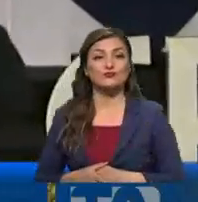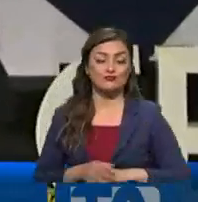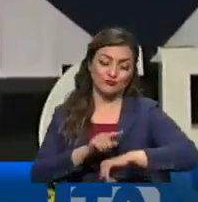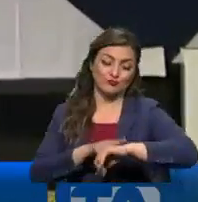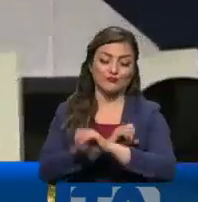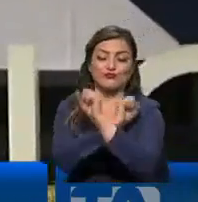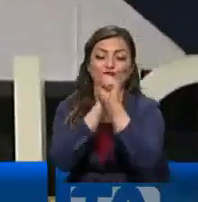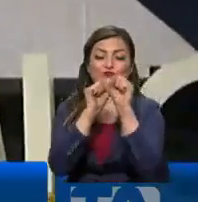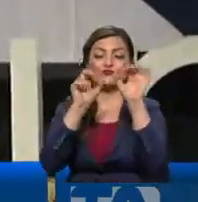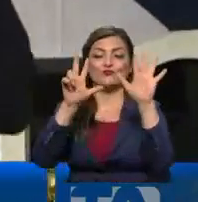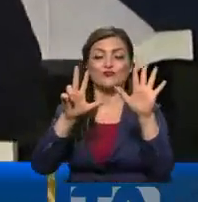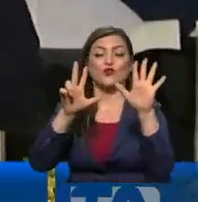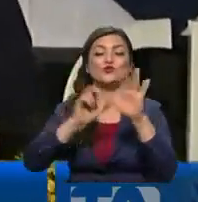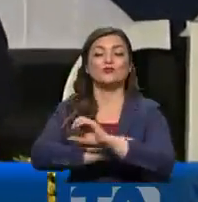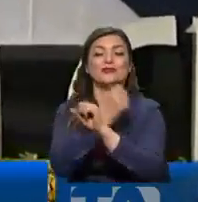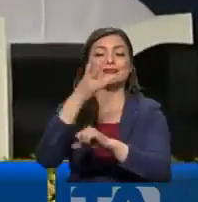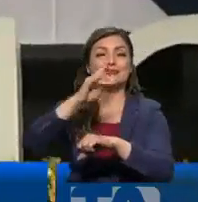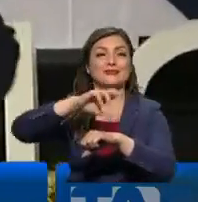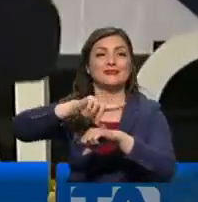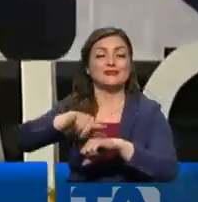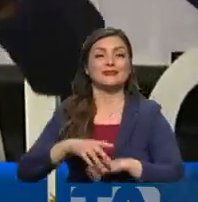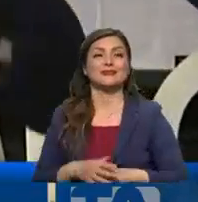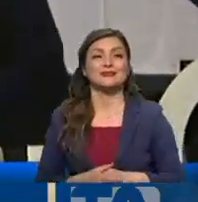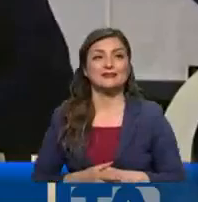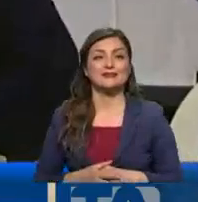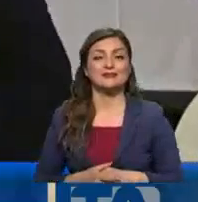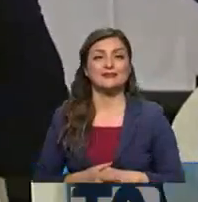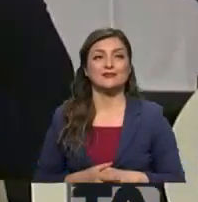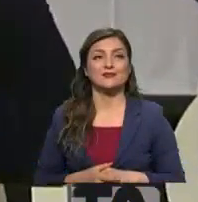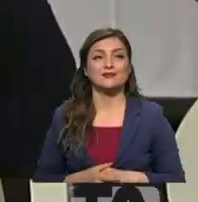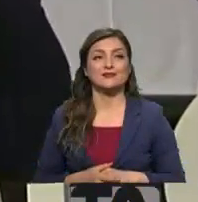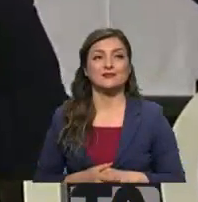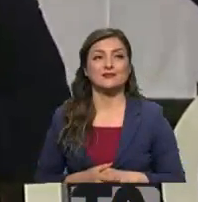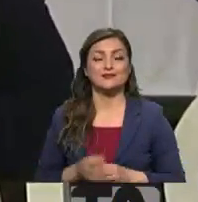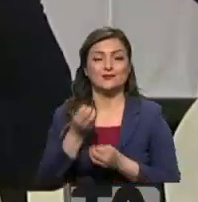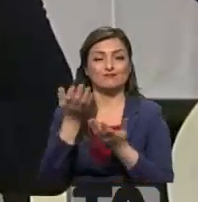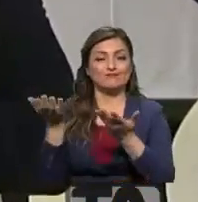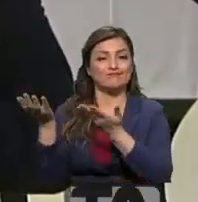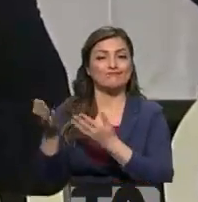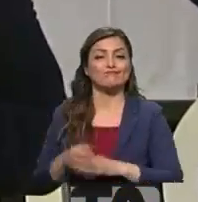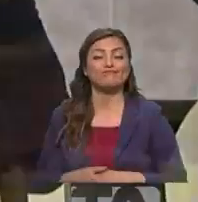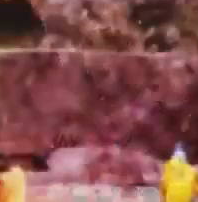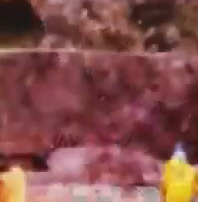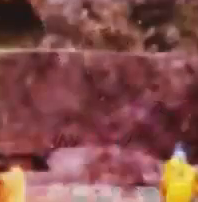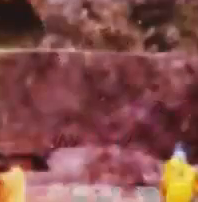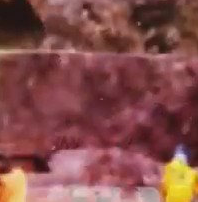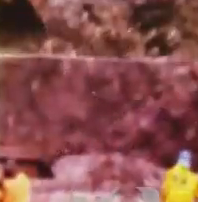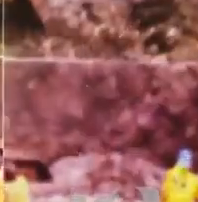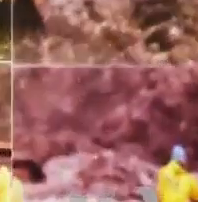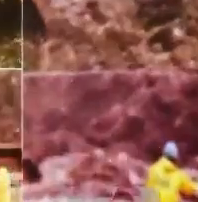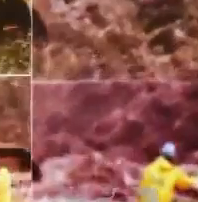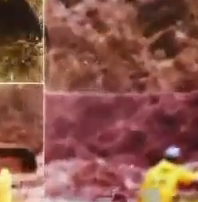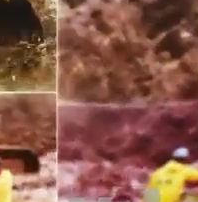de la mañana, siendo 8:17. Vamos con el opening de primera mano. Muy buenos días.